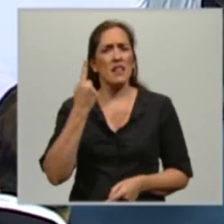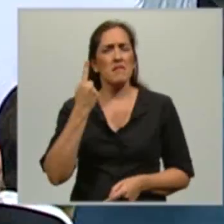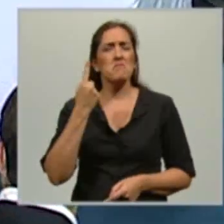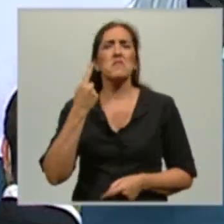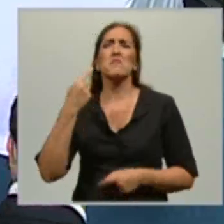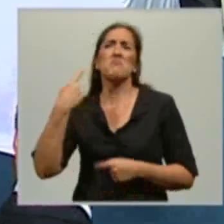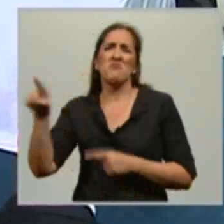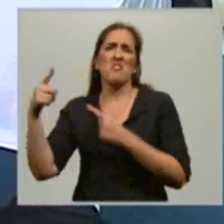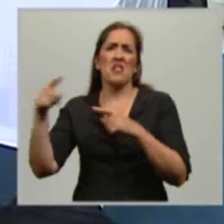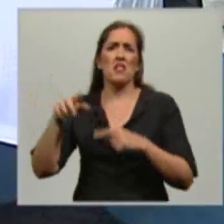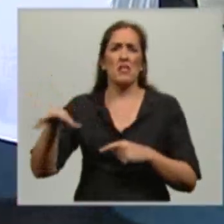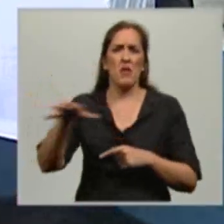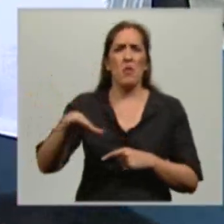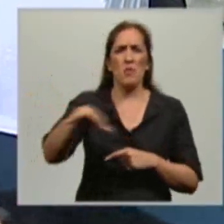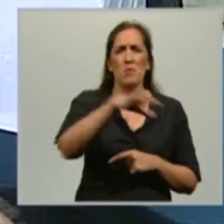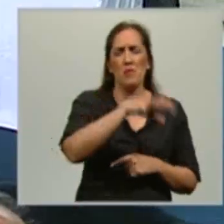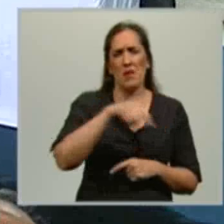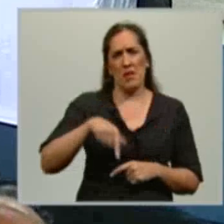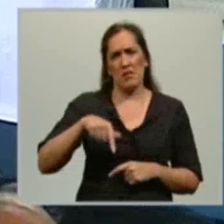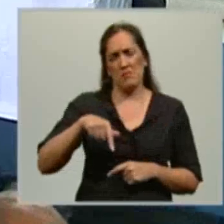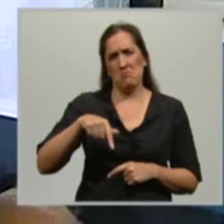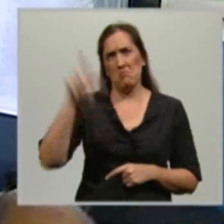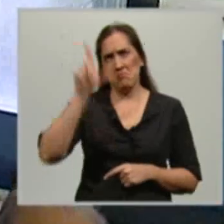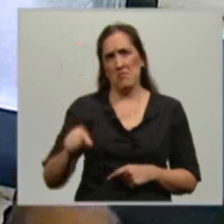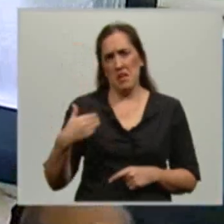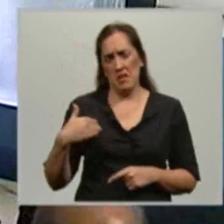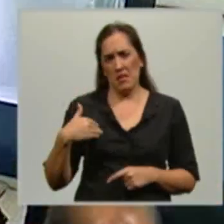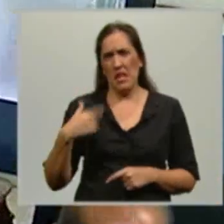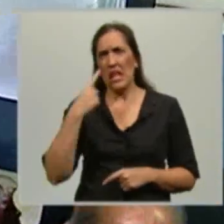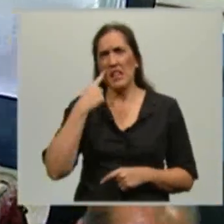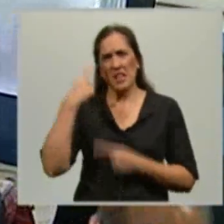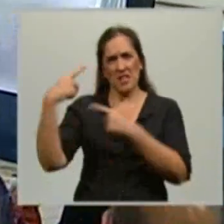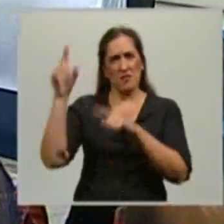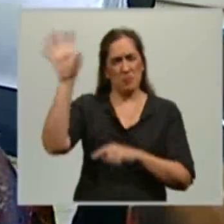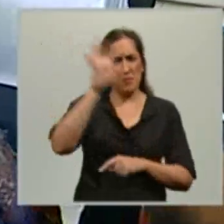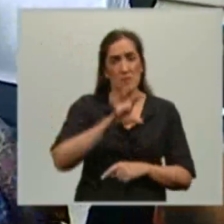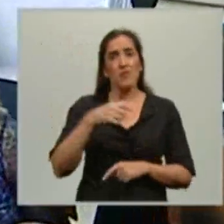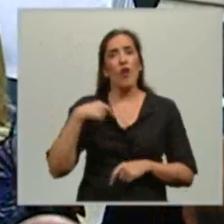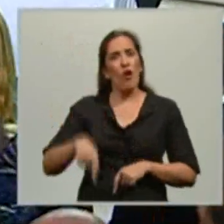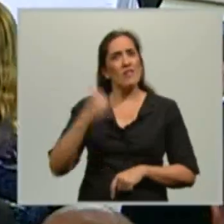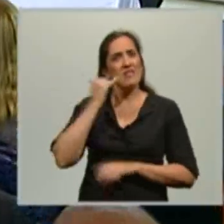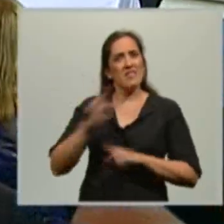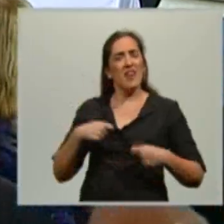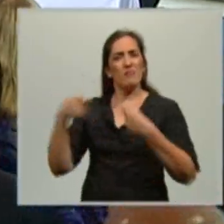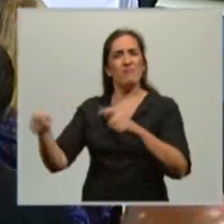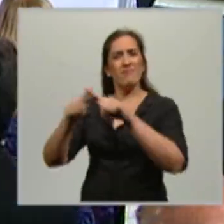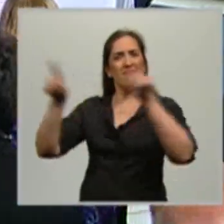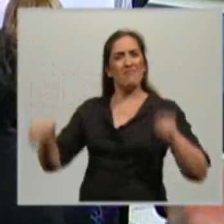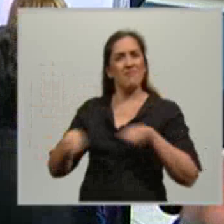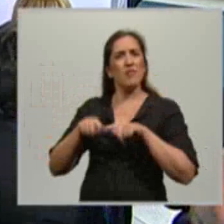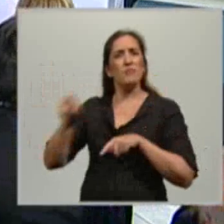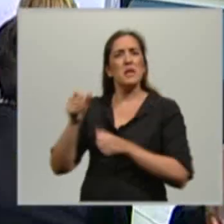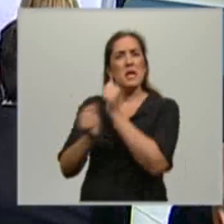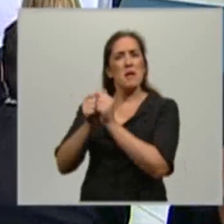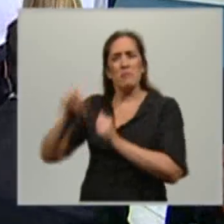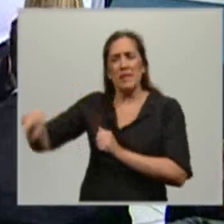distintos lugares del país, porque en realidad estos certificados que dimos para parques industriales no es que se